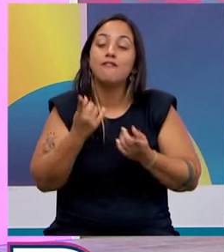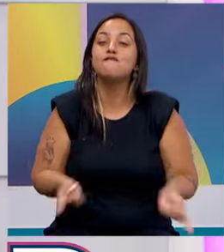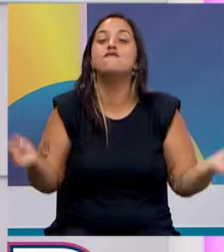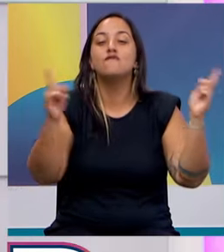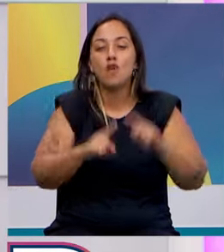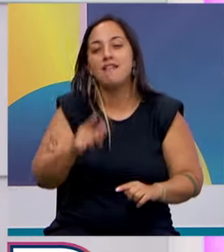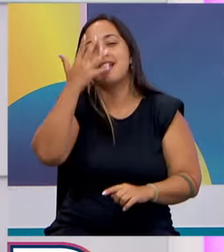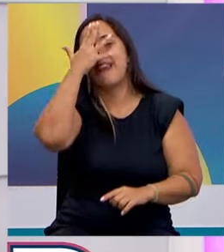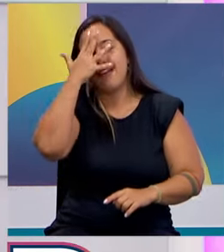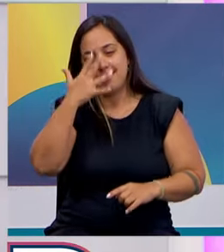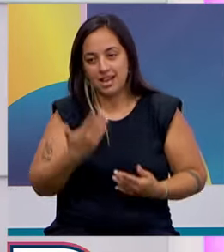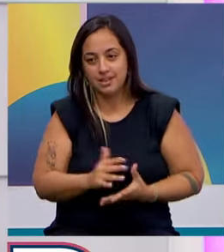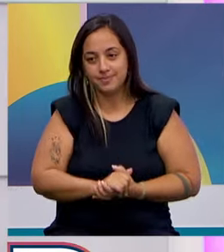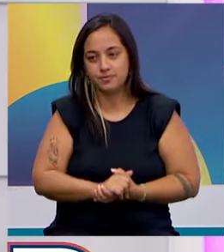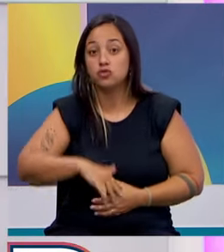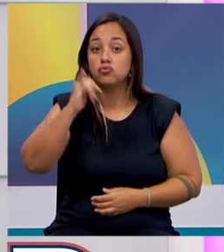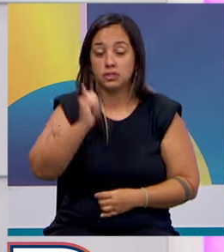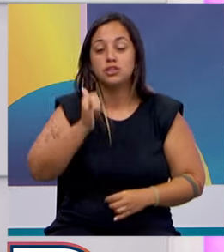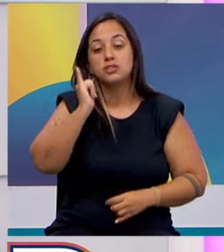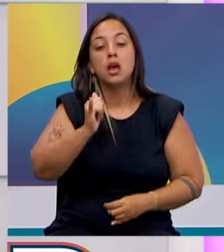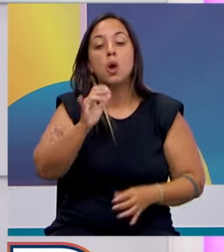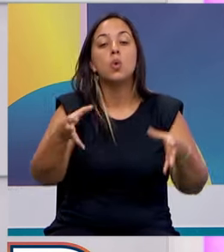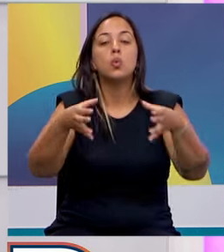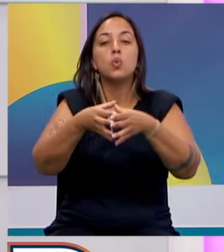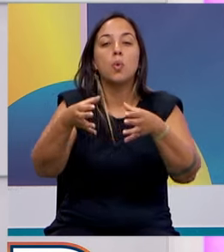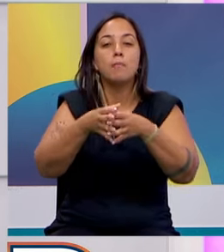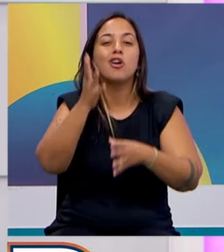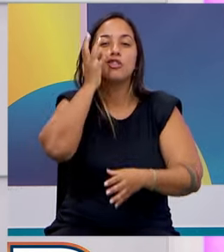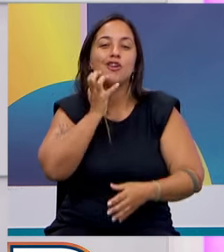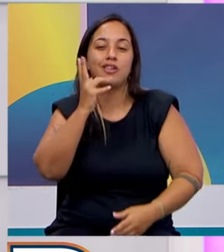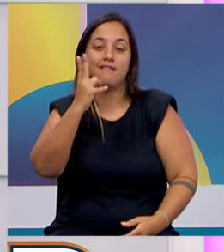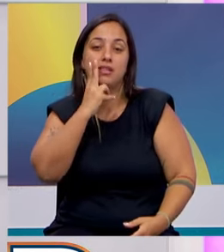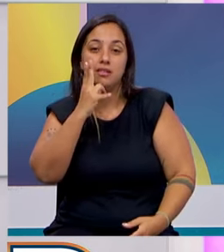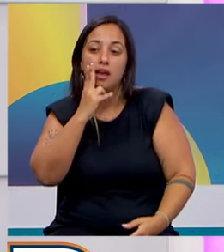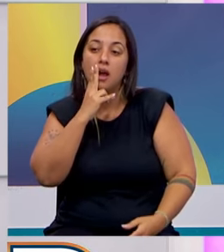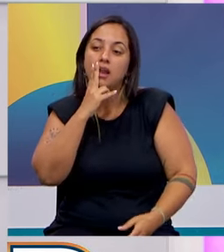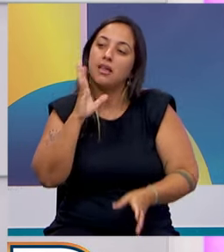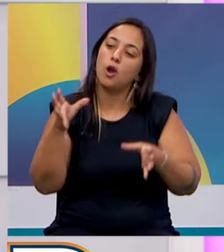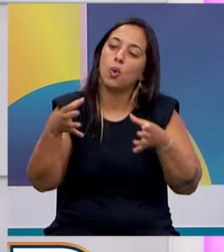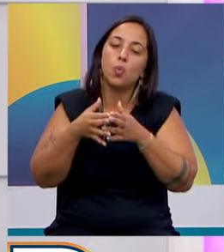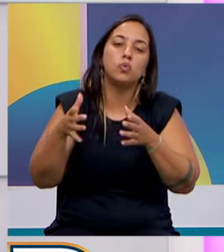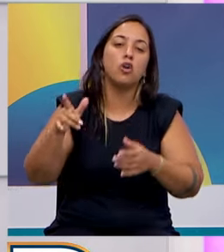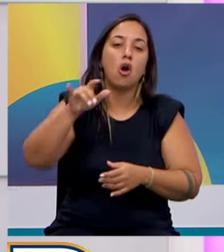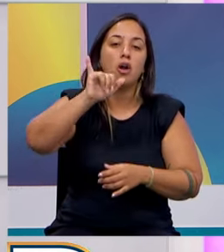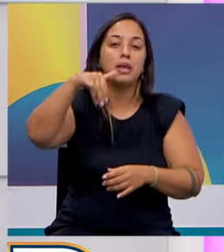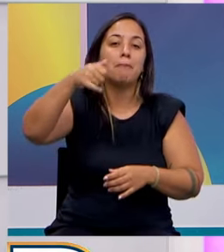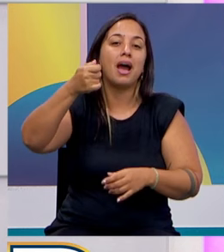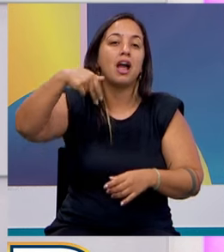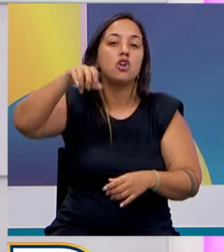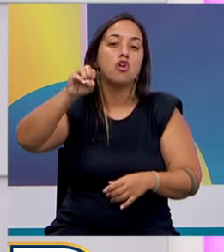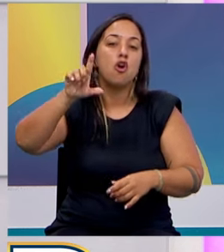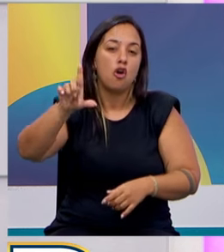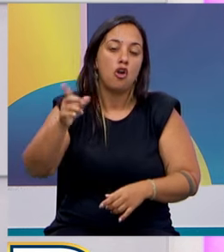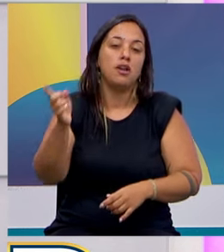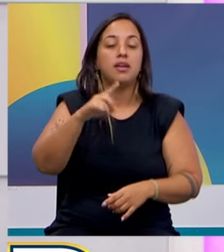carnaval? Sí, sí, estamos en Doña Bastarda, vamos a cupletear con Imanuel Cibes y con Pinocho Rutín. Que